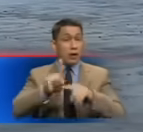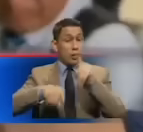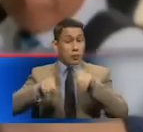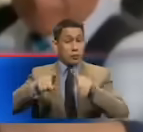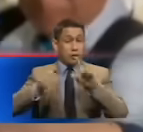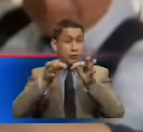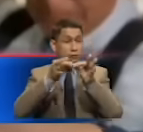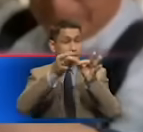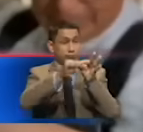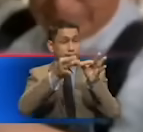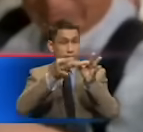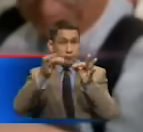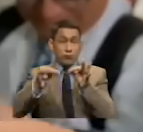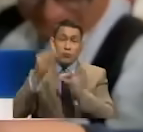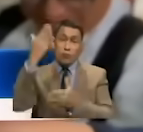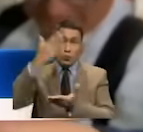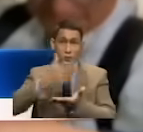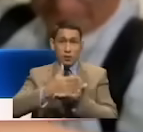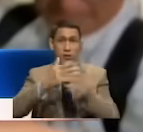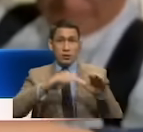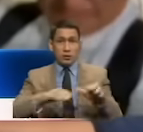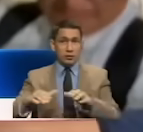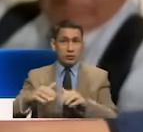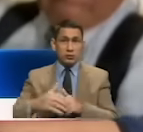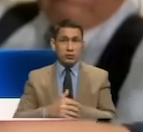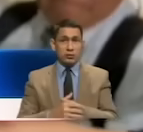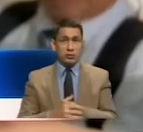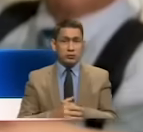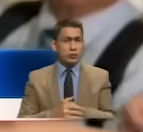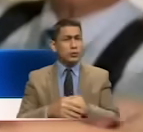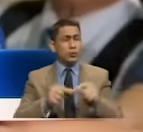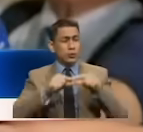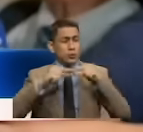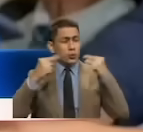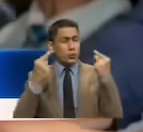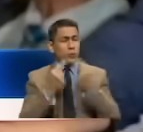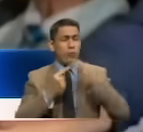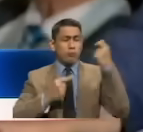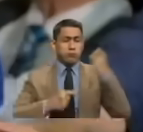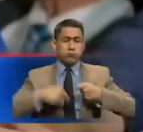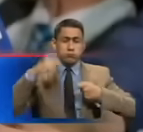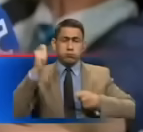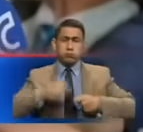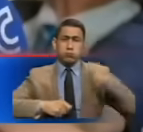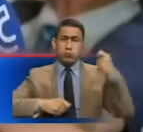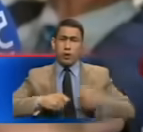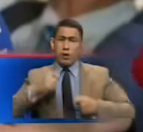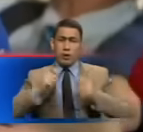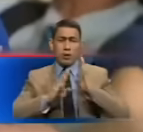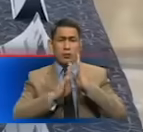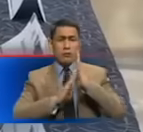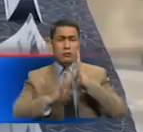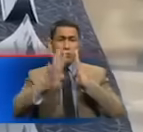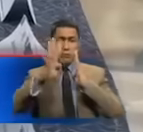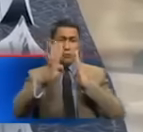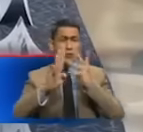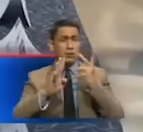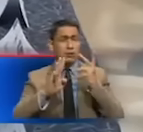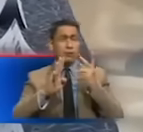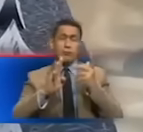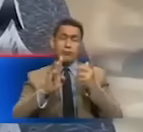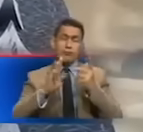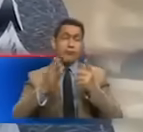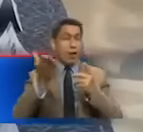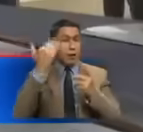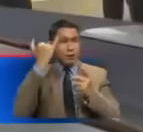actividades. En Bucay teníamos más de 40 comparsas, bandas de pueblo y lo hemos suspendido por seguridad de nuestros conciudadanos.